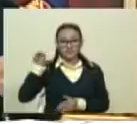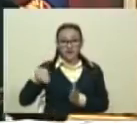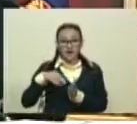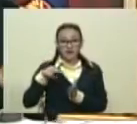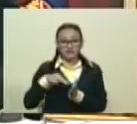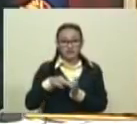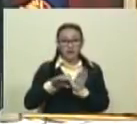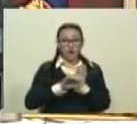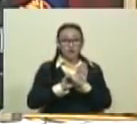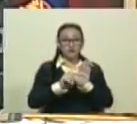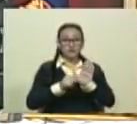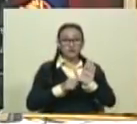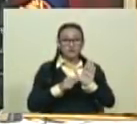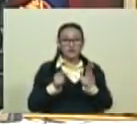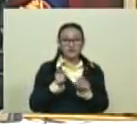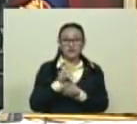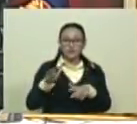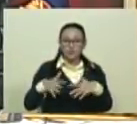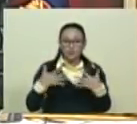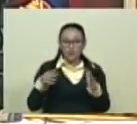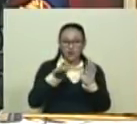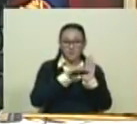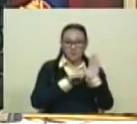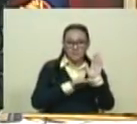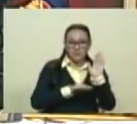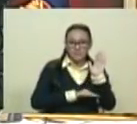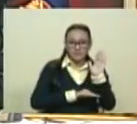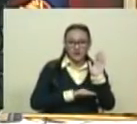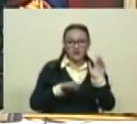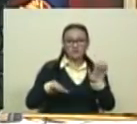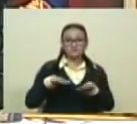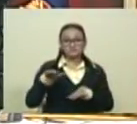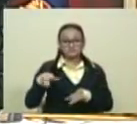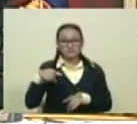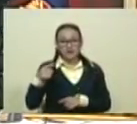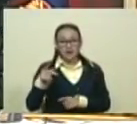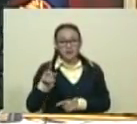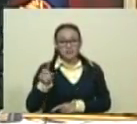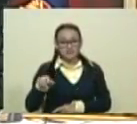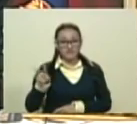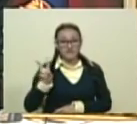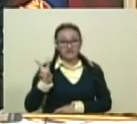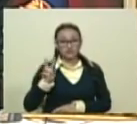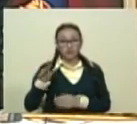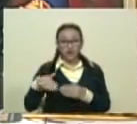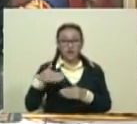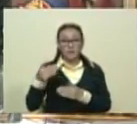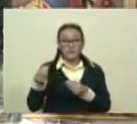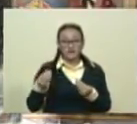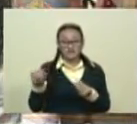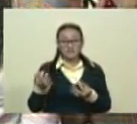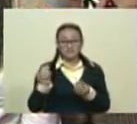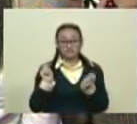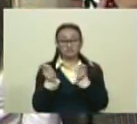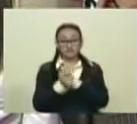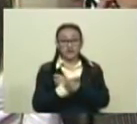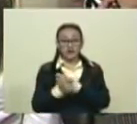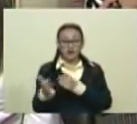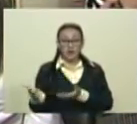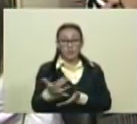Constituyente? ¿Cuáles son los siguientes pasos que seguirá el país para hacer realidad esta